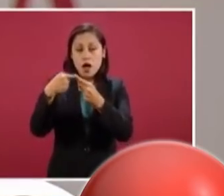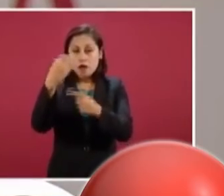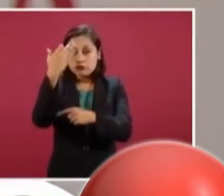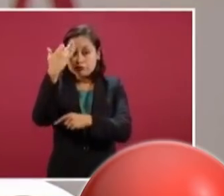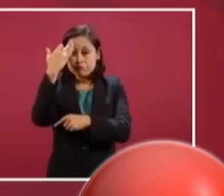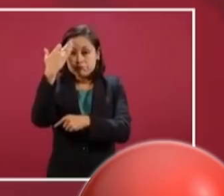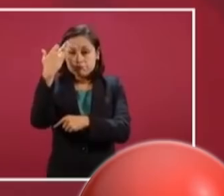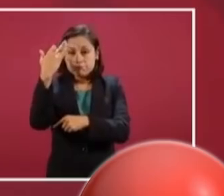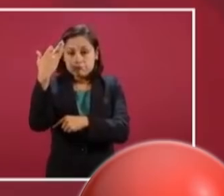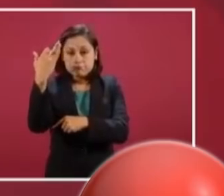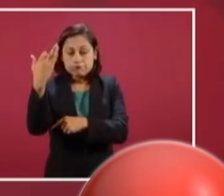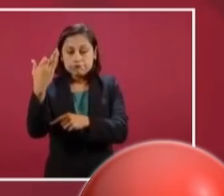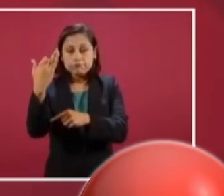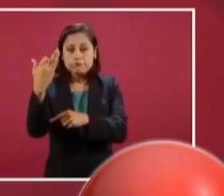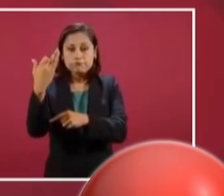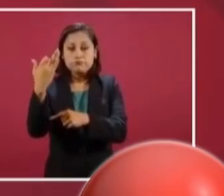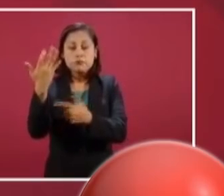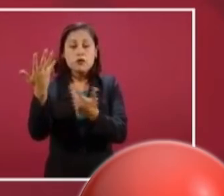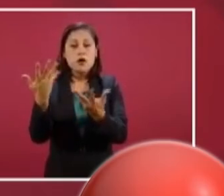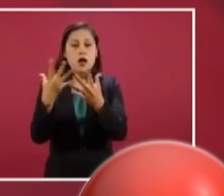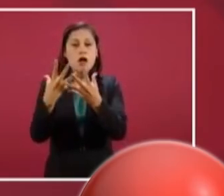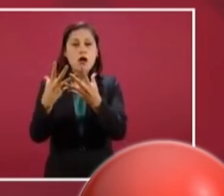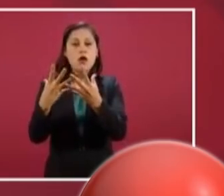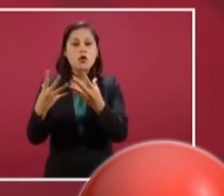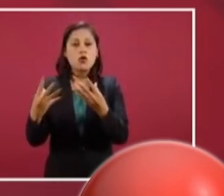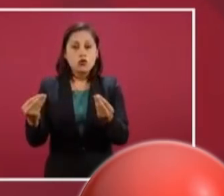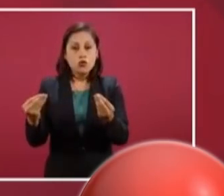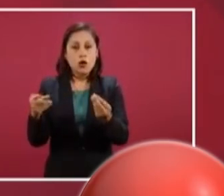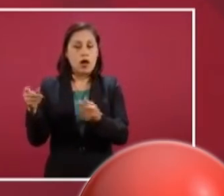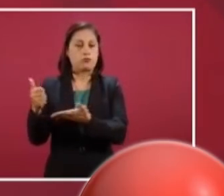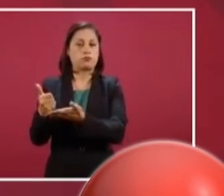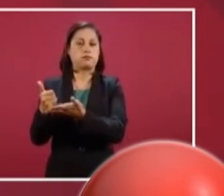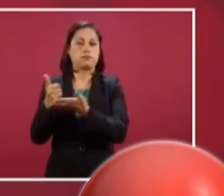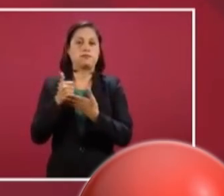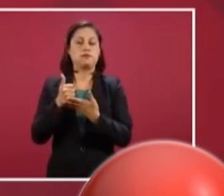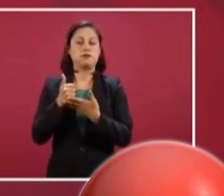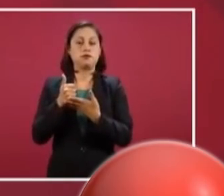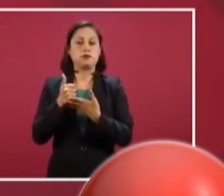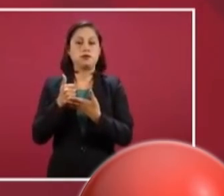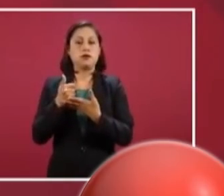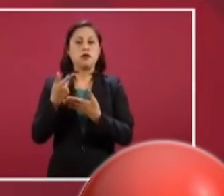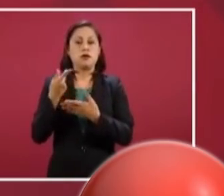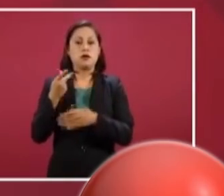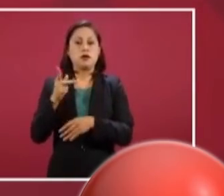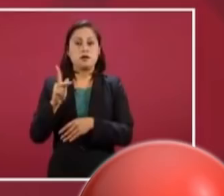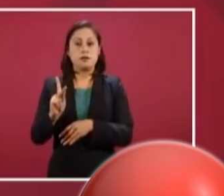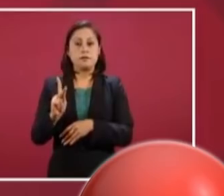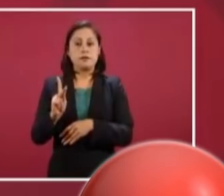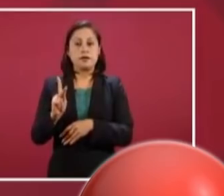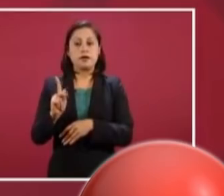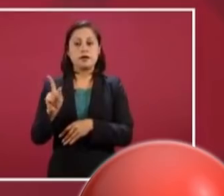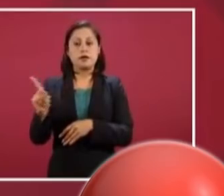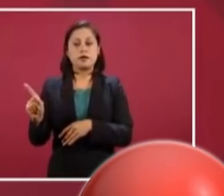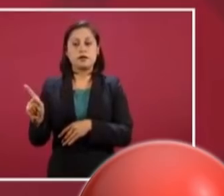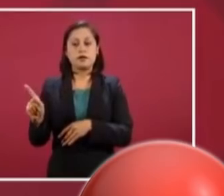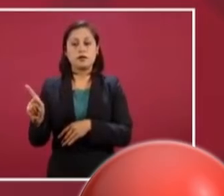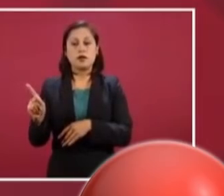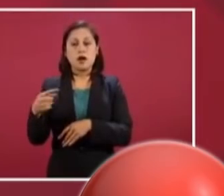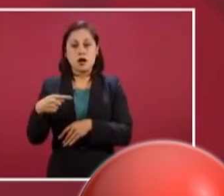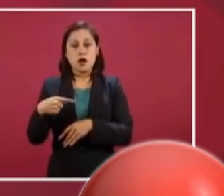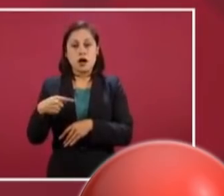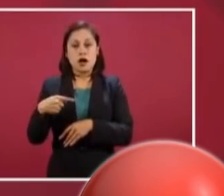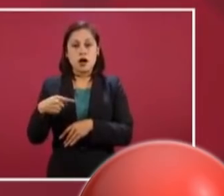este asunto, pero no se tuvo que ir a tribunales